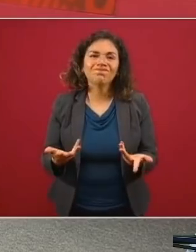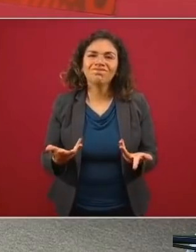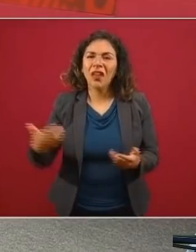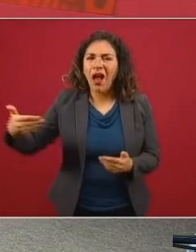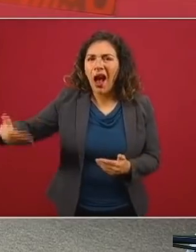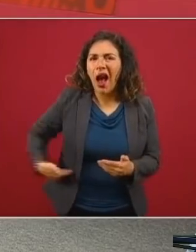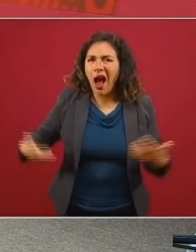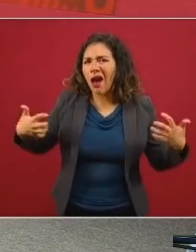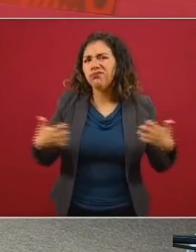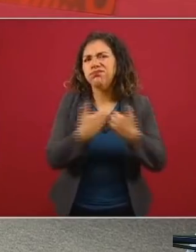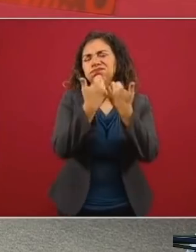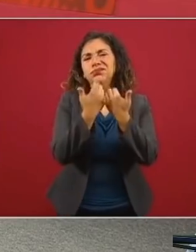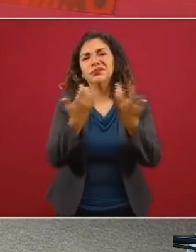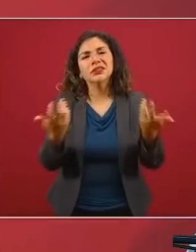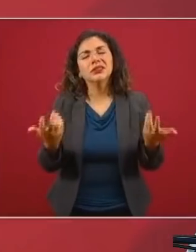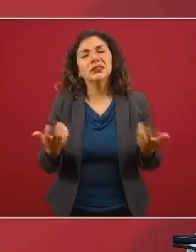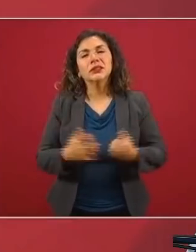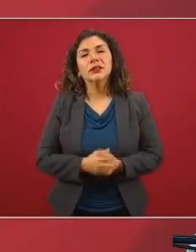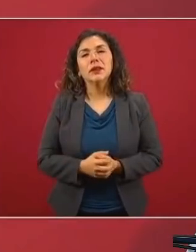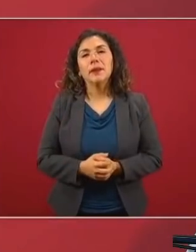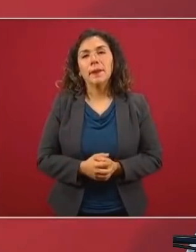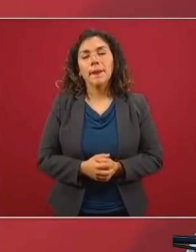este accidente.